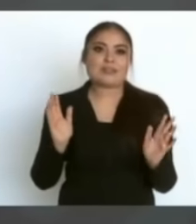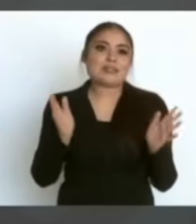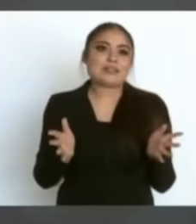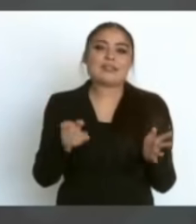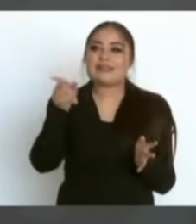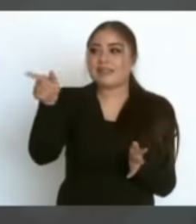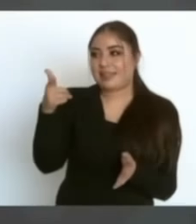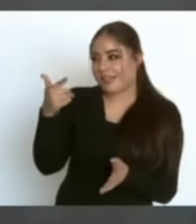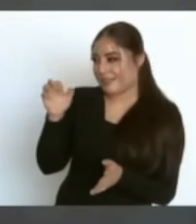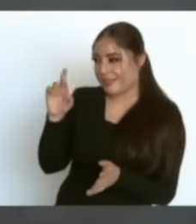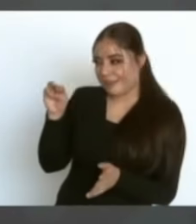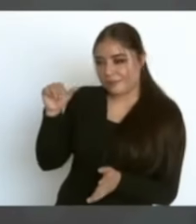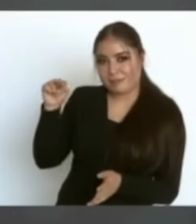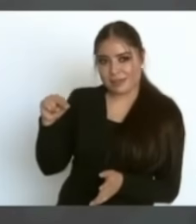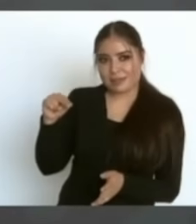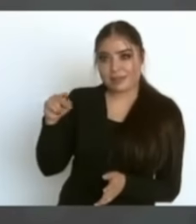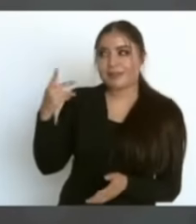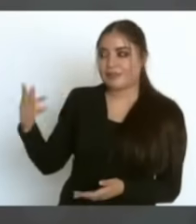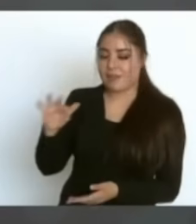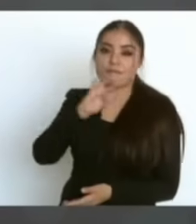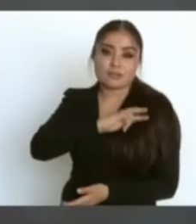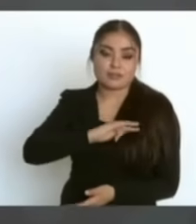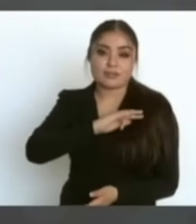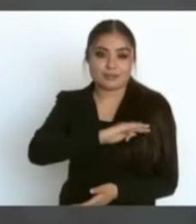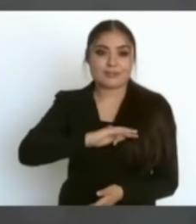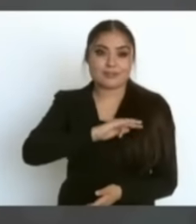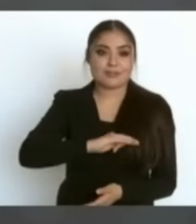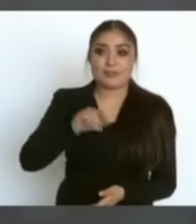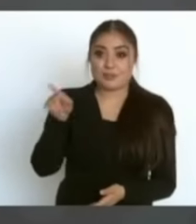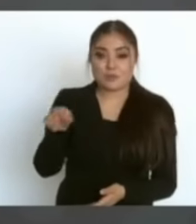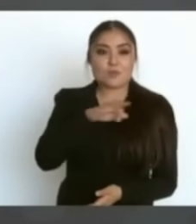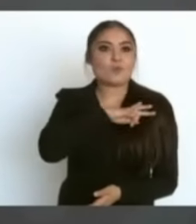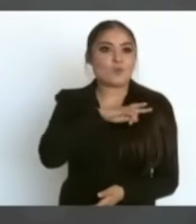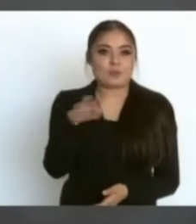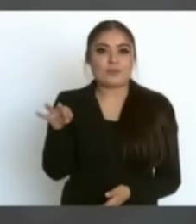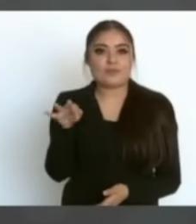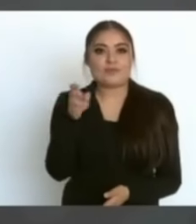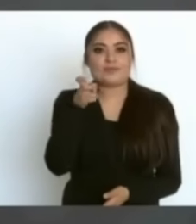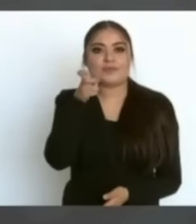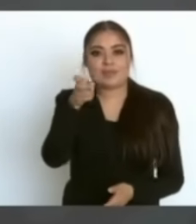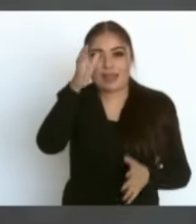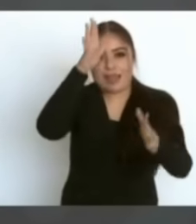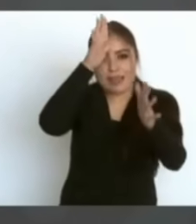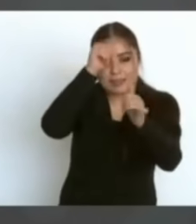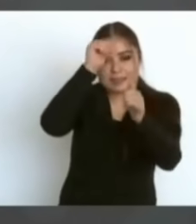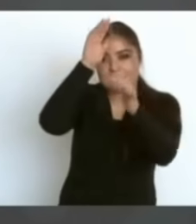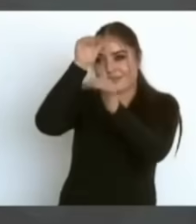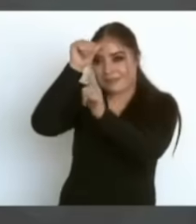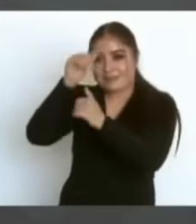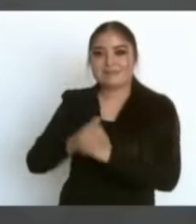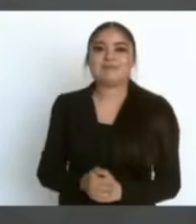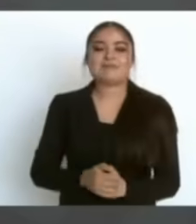germán que lo felicito porque logró este acuerdo